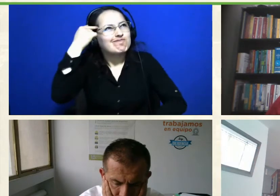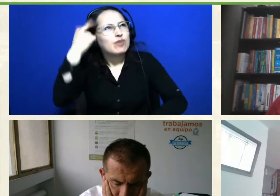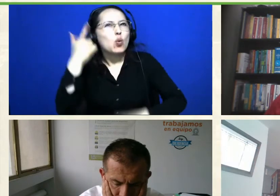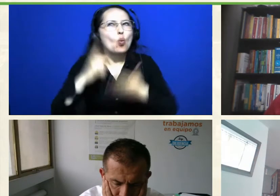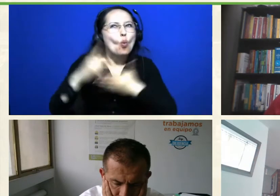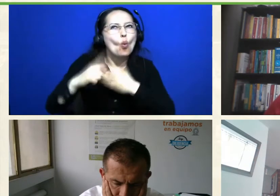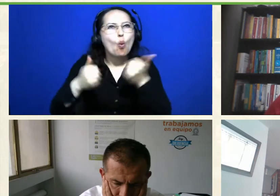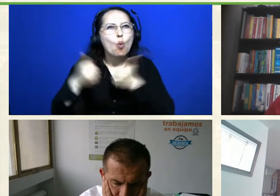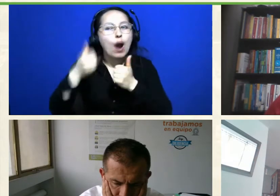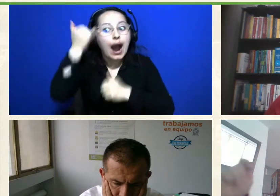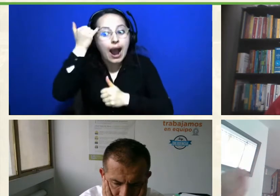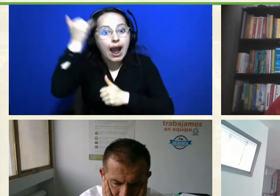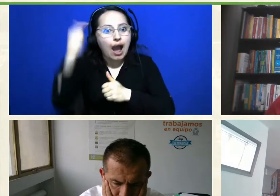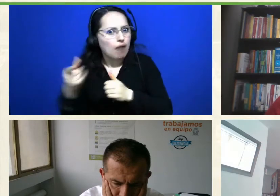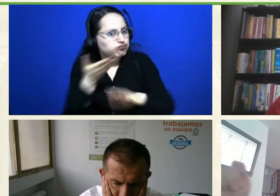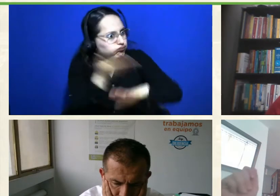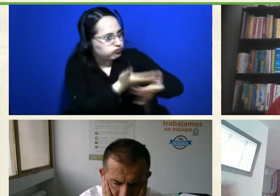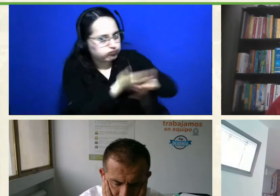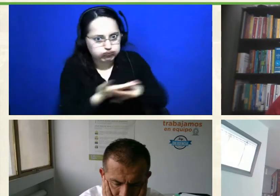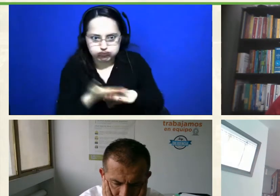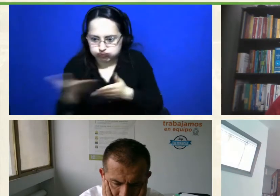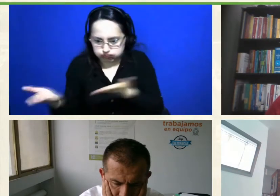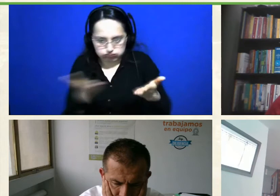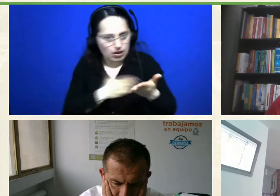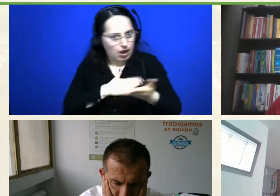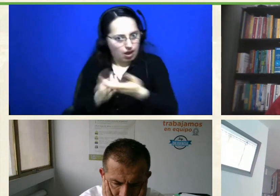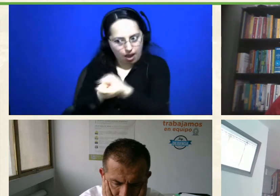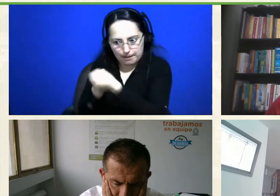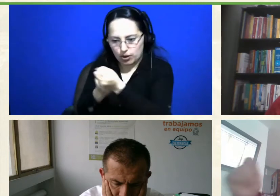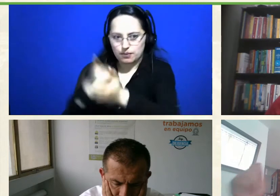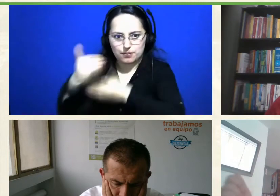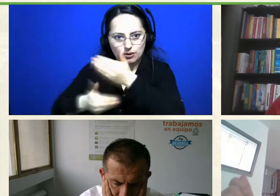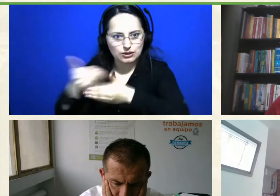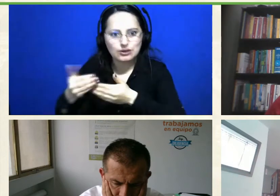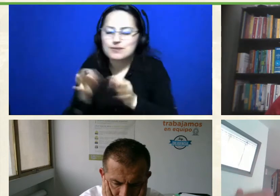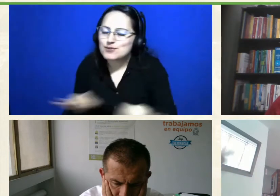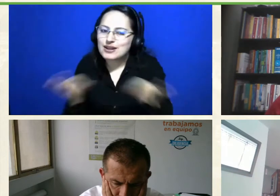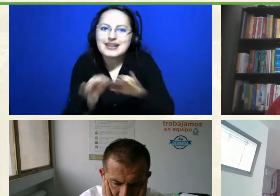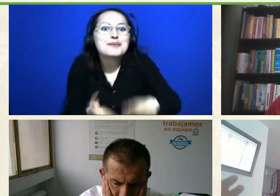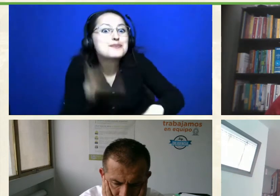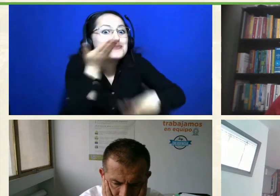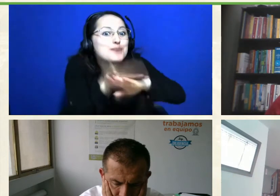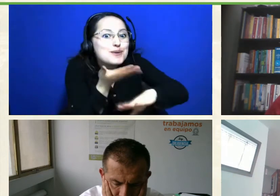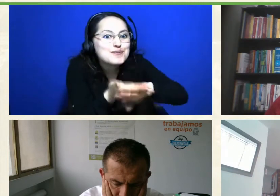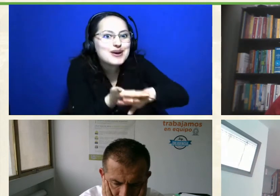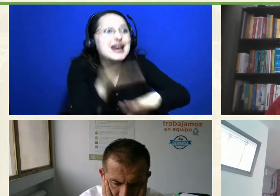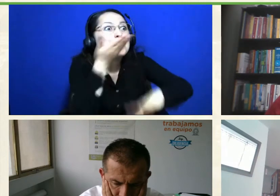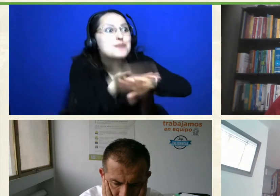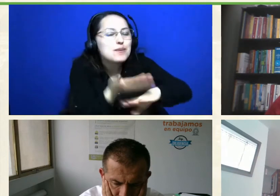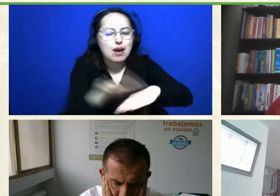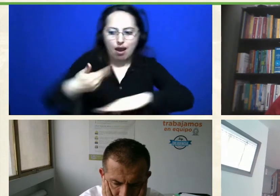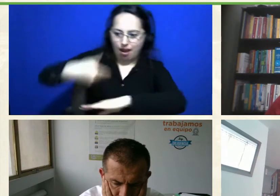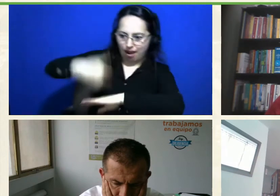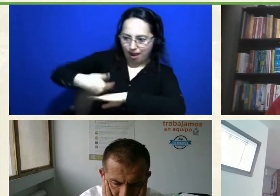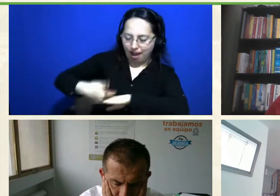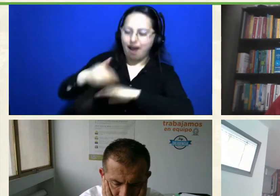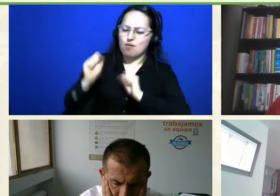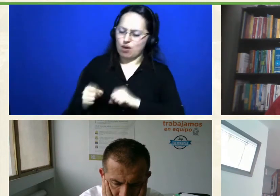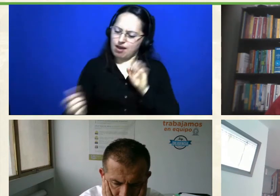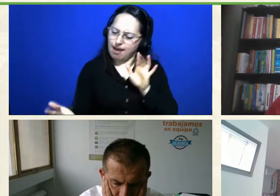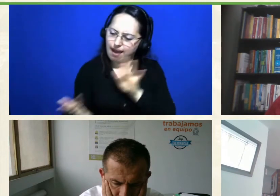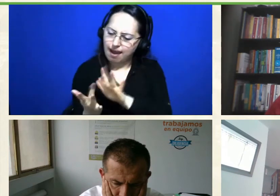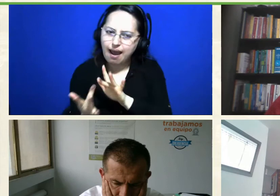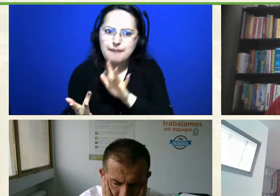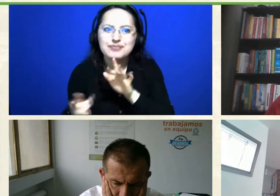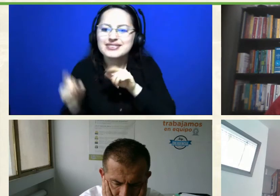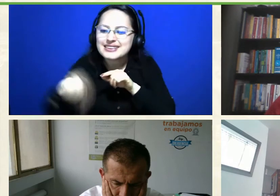nuestro micrositio y si se animan, postulen porque con la postulación es que nosotros nos vamos a poder acercar a esa necesidad de la comunidad.